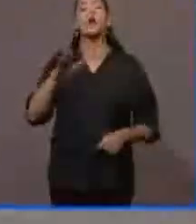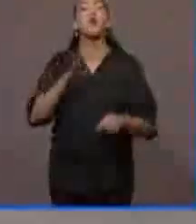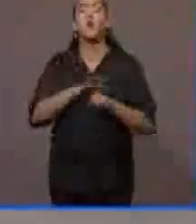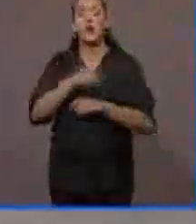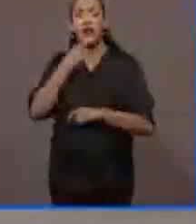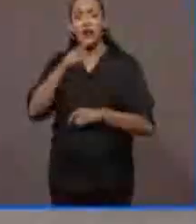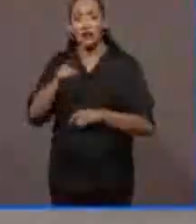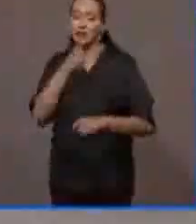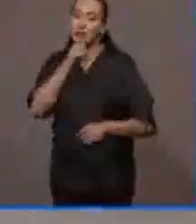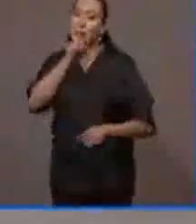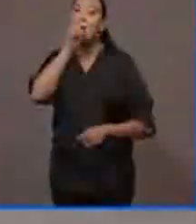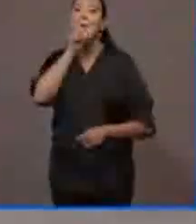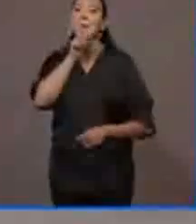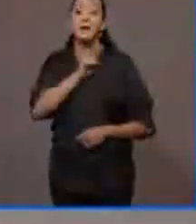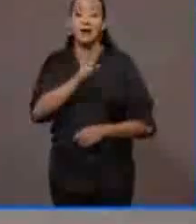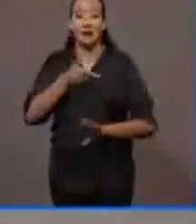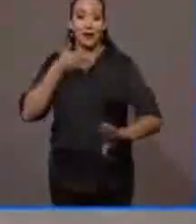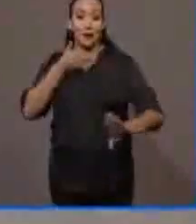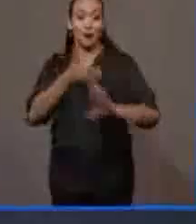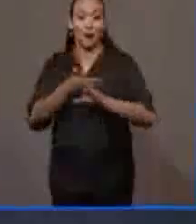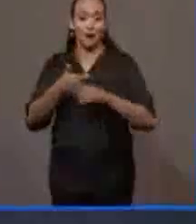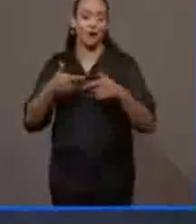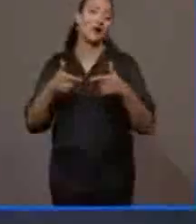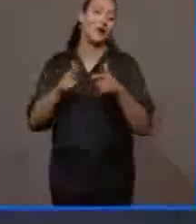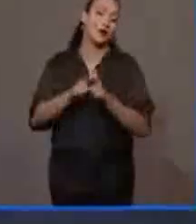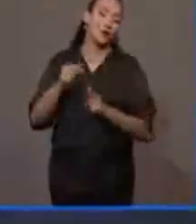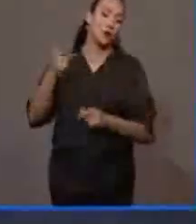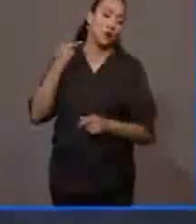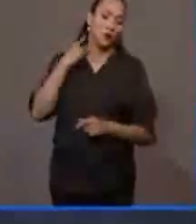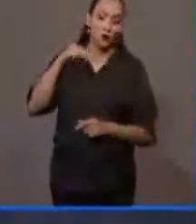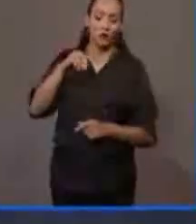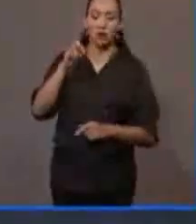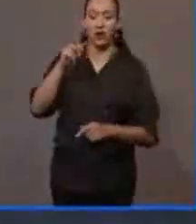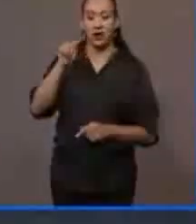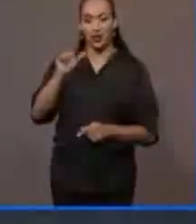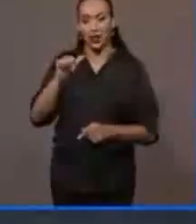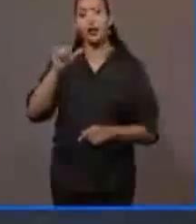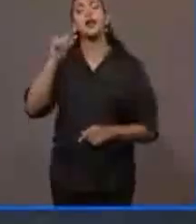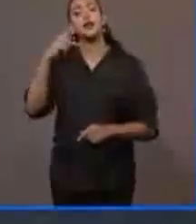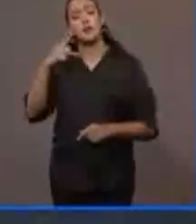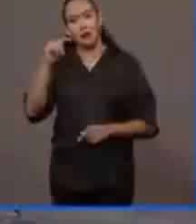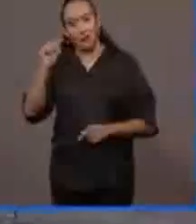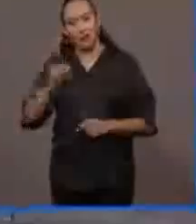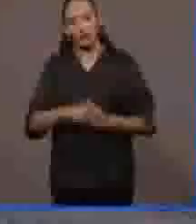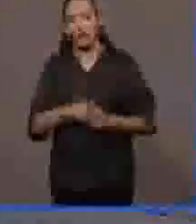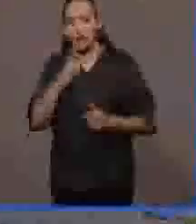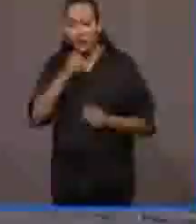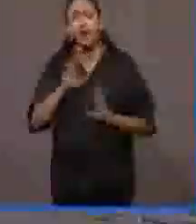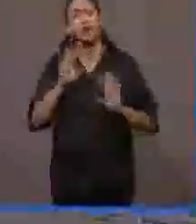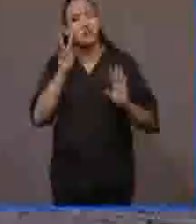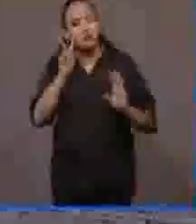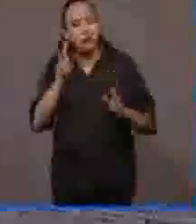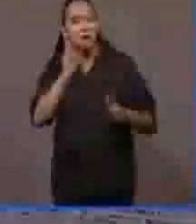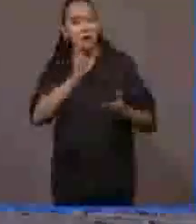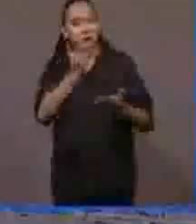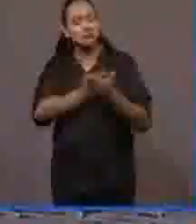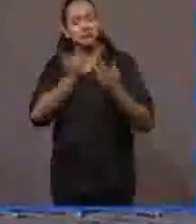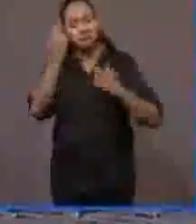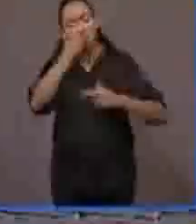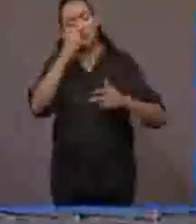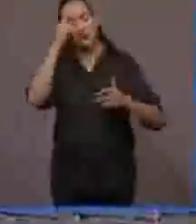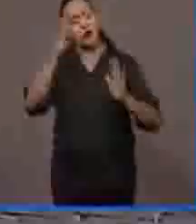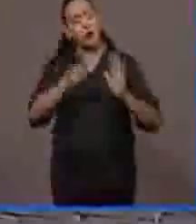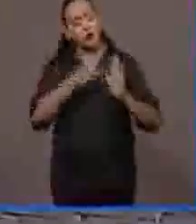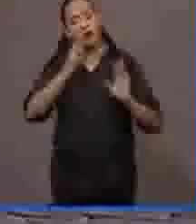que denunciaba el ex candidato de Morena y PT. Ordenó al tribunal estudiar los elementos aportados para emitir una